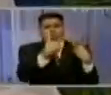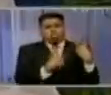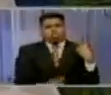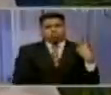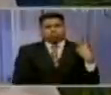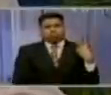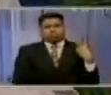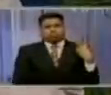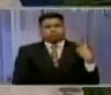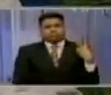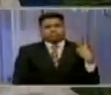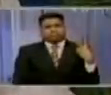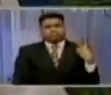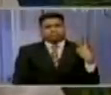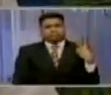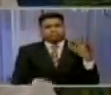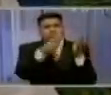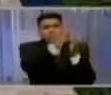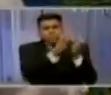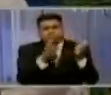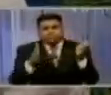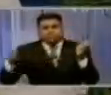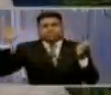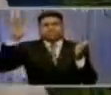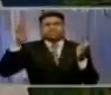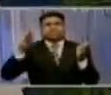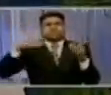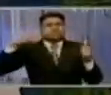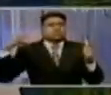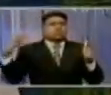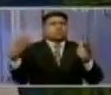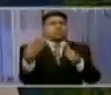Y para, a partir de la reivindicación de los logros,